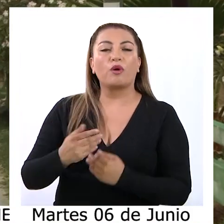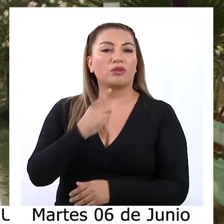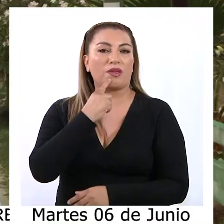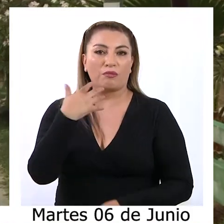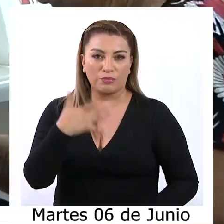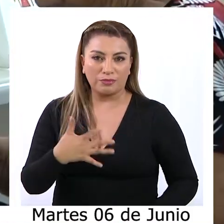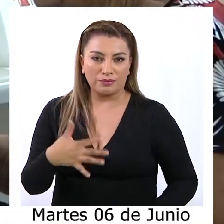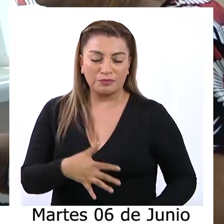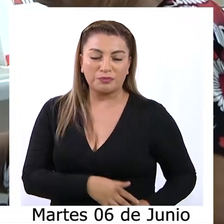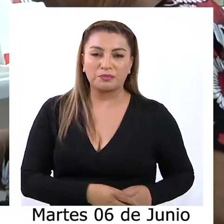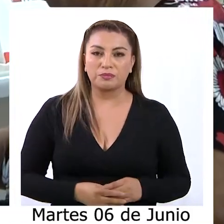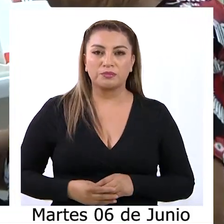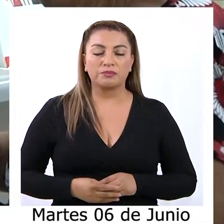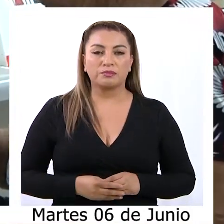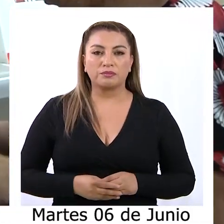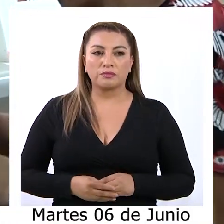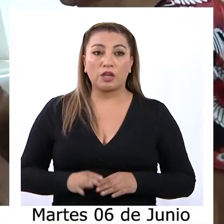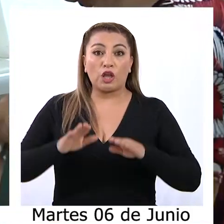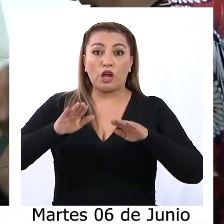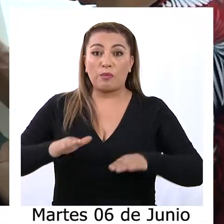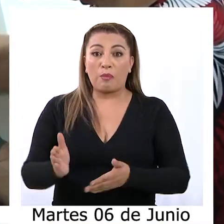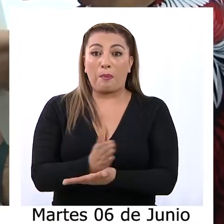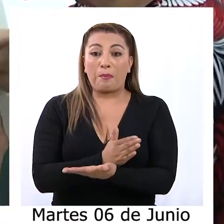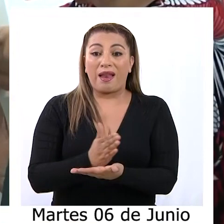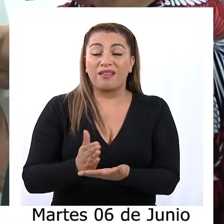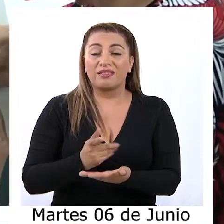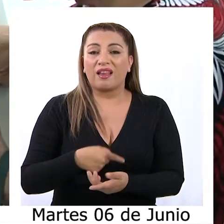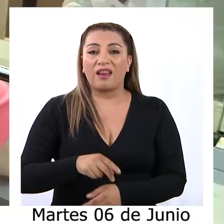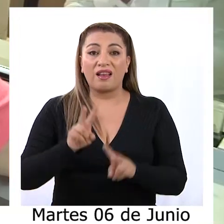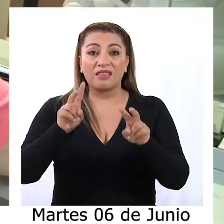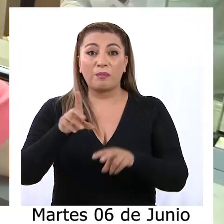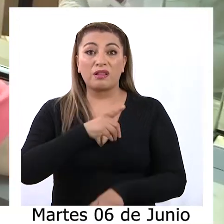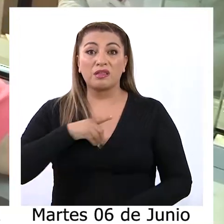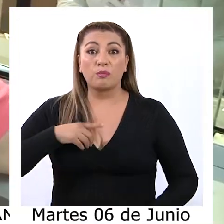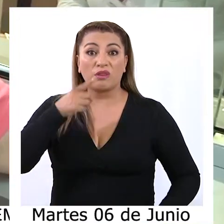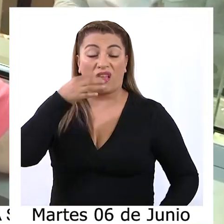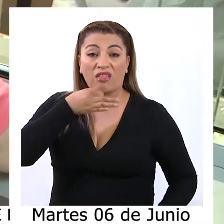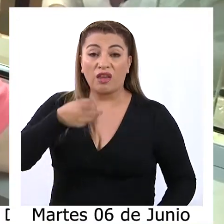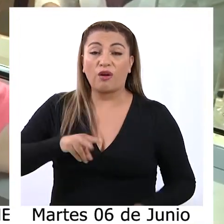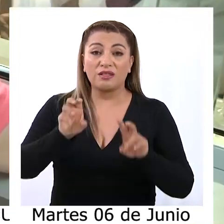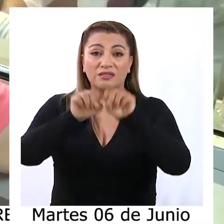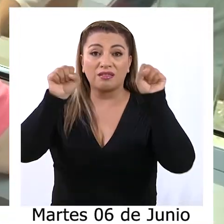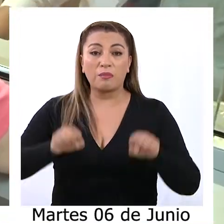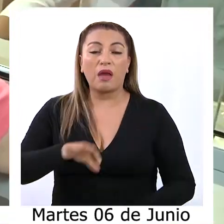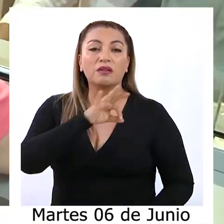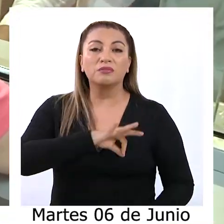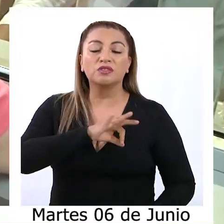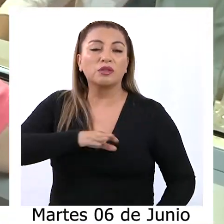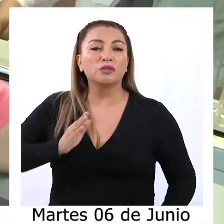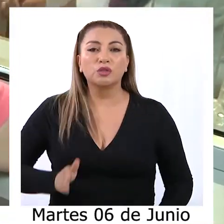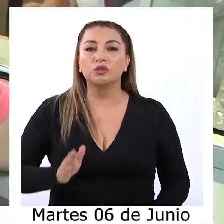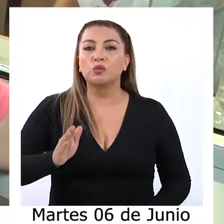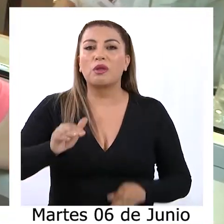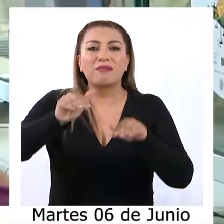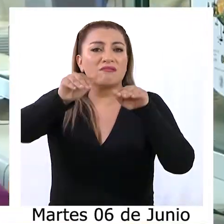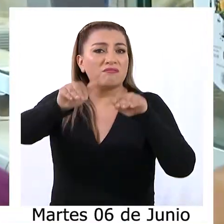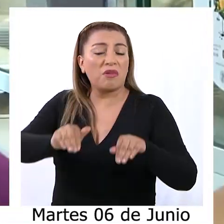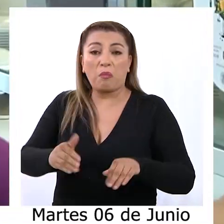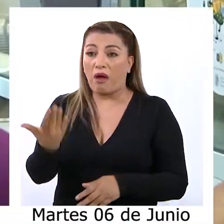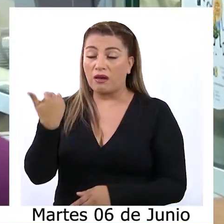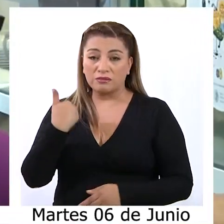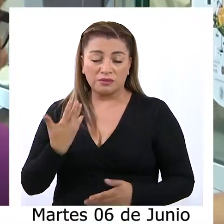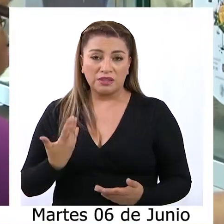pilar importante. Tal como está planteado el tema, agregó el diputado, el sistema de pensiones mantendría su esencia,